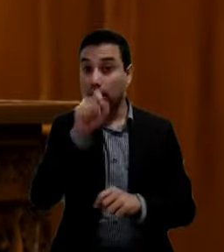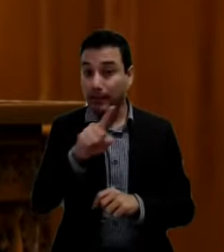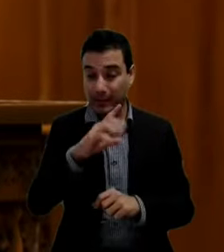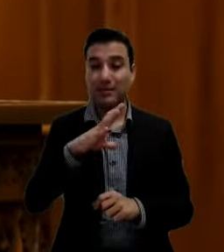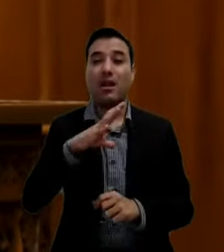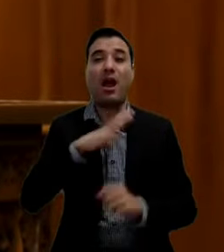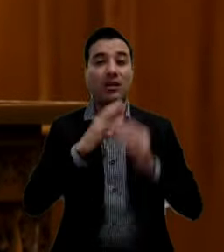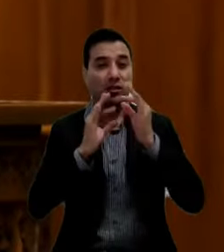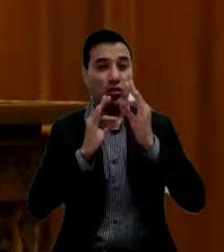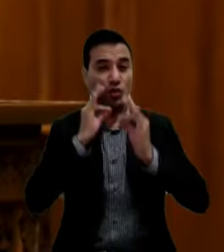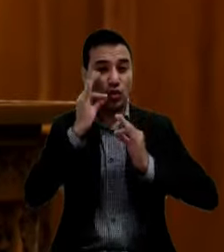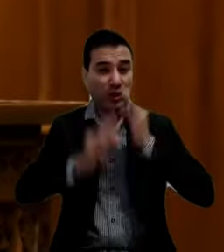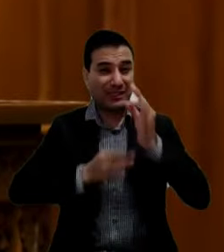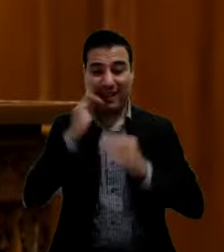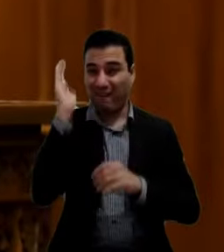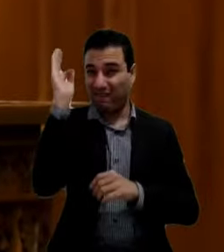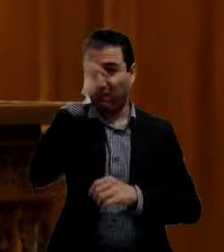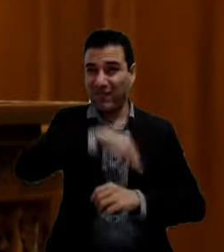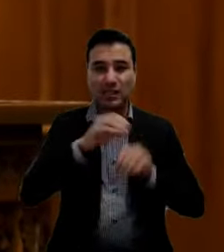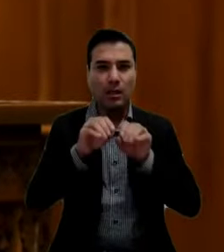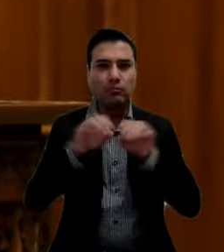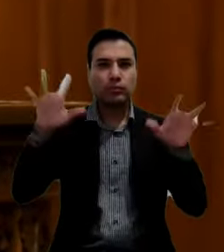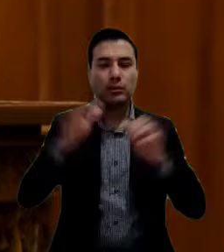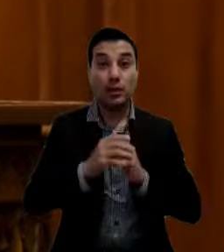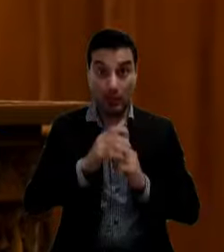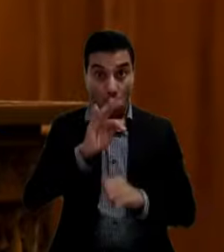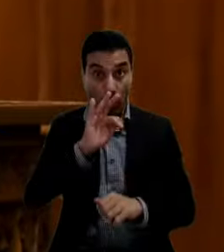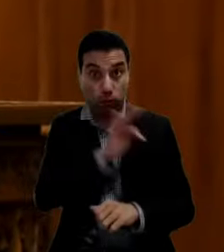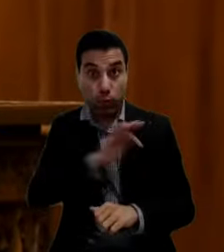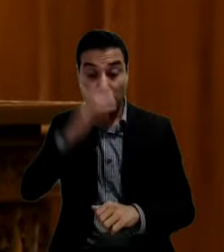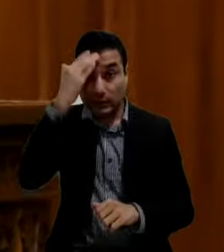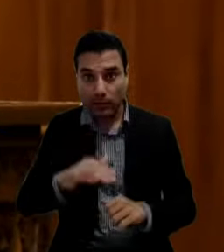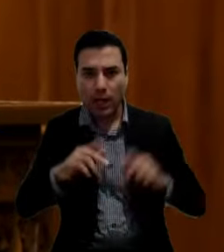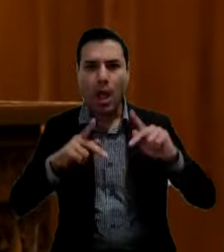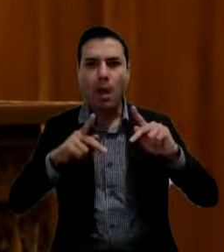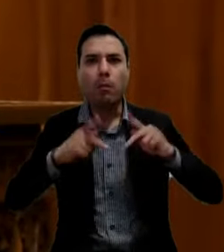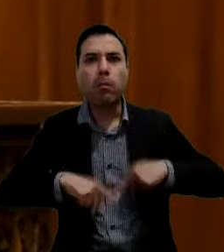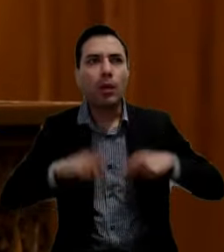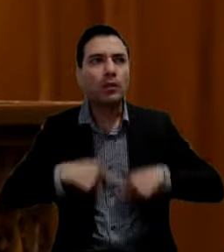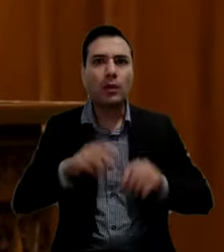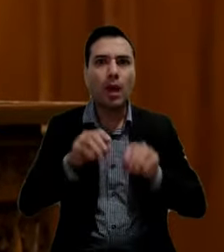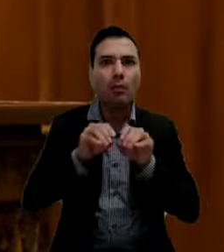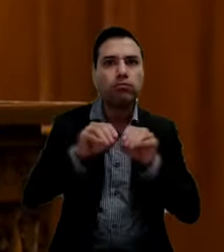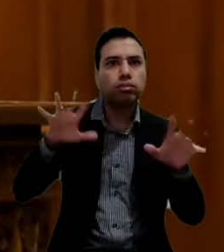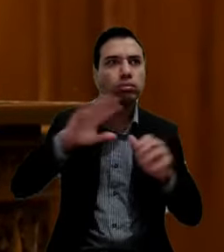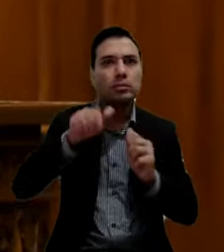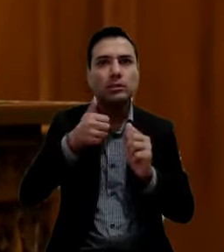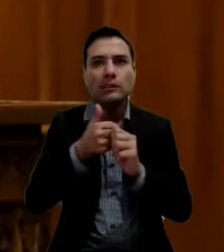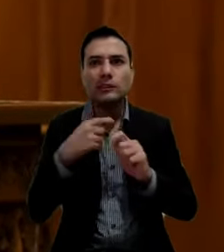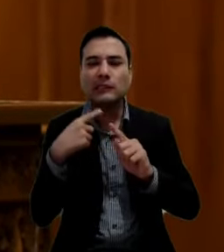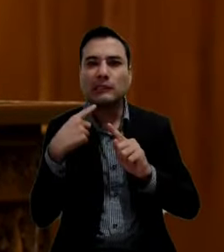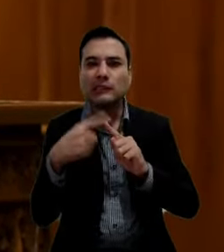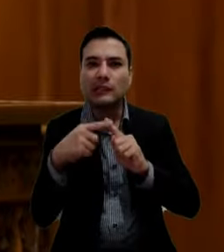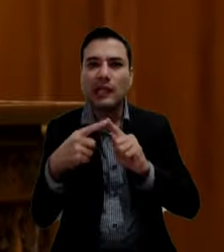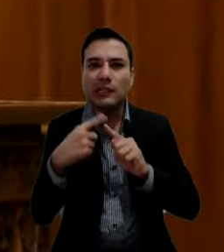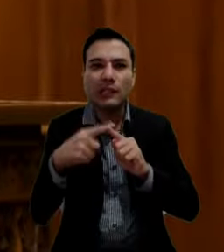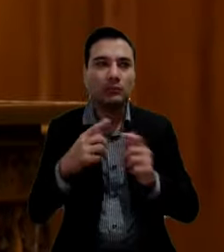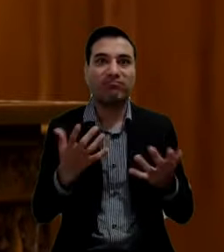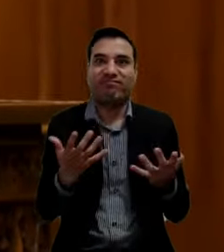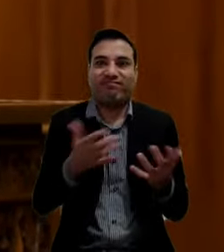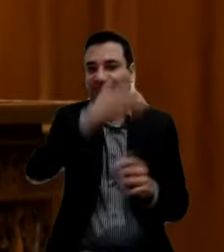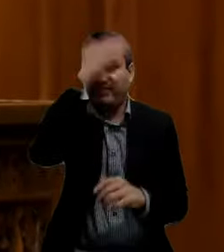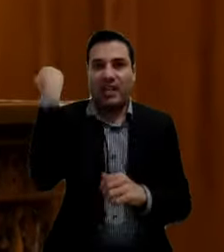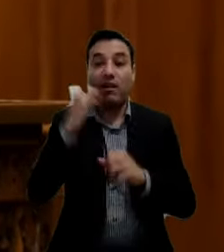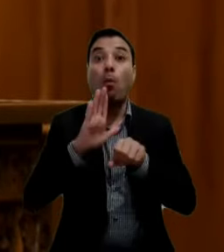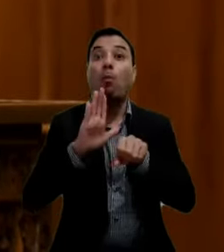algunas ocasiones imposible saber quién es la persona o las personas que están detrás de esto, porque no tienen un rostro, o no